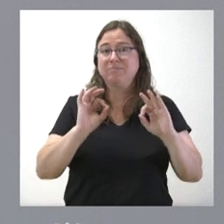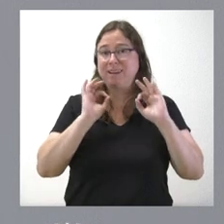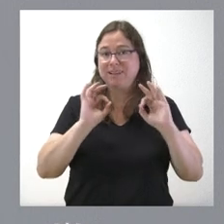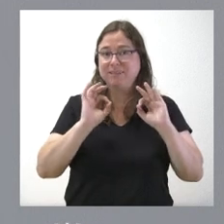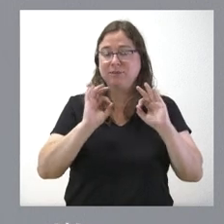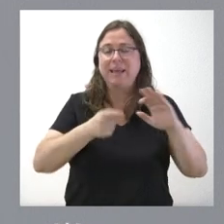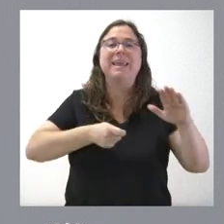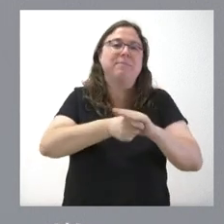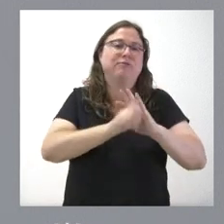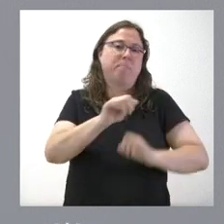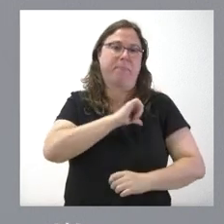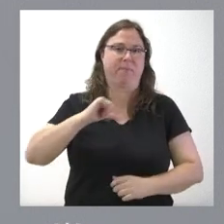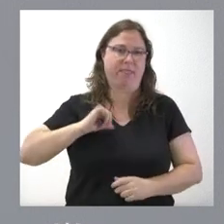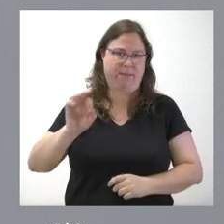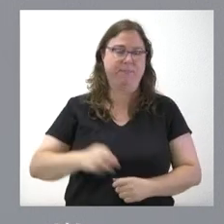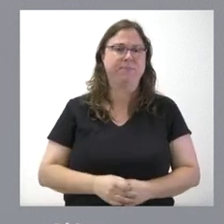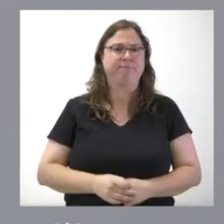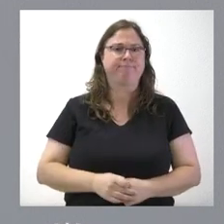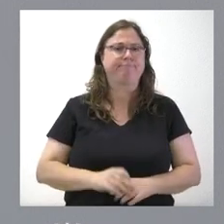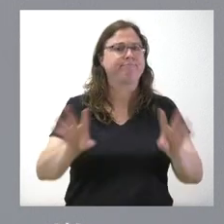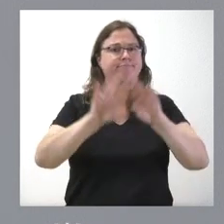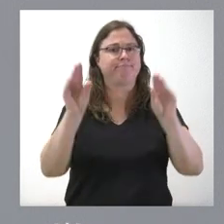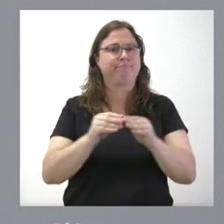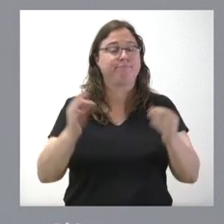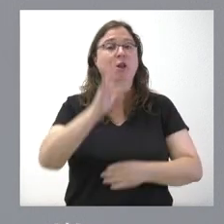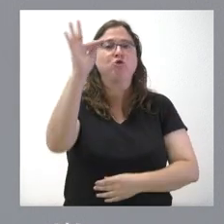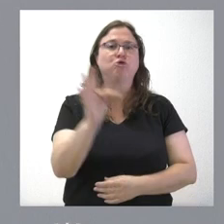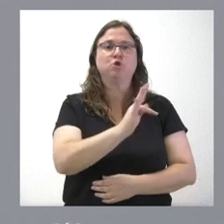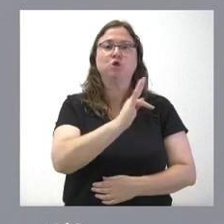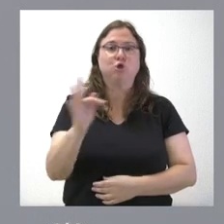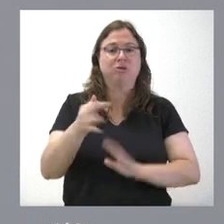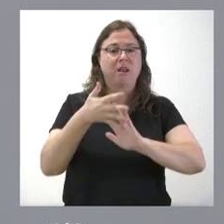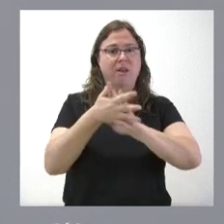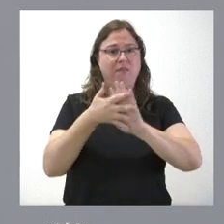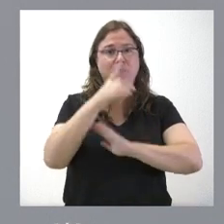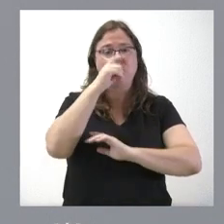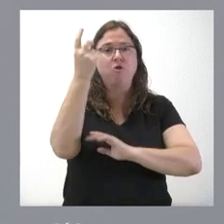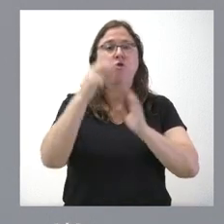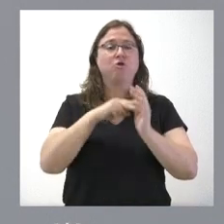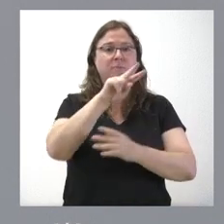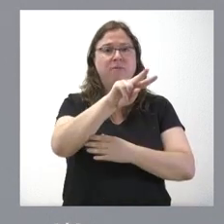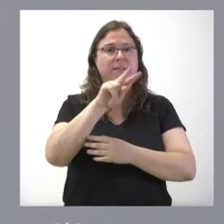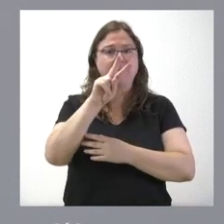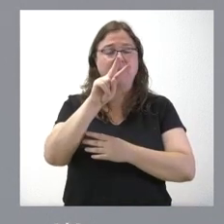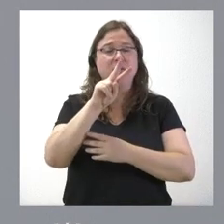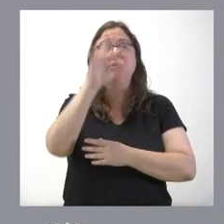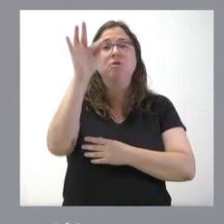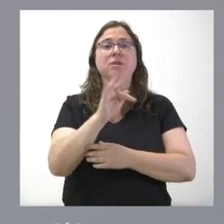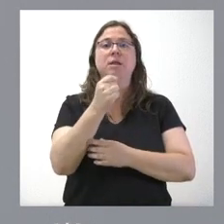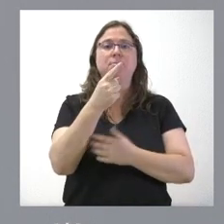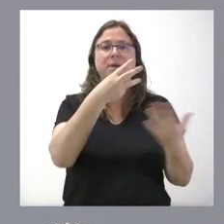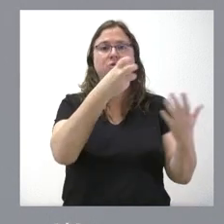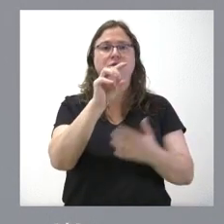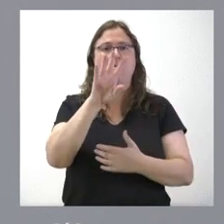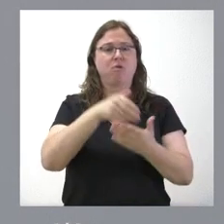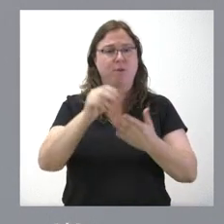inversión privada En definitiva el total del que estamos hablando del año 2022 asciende a 1814